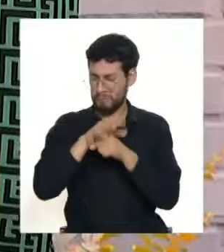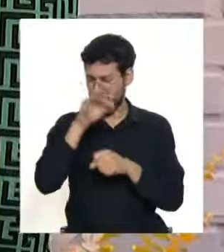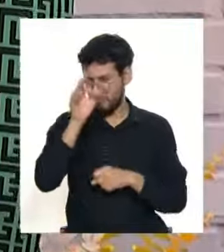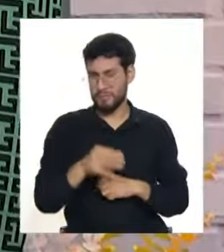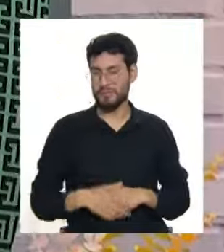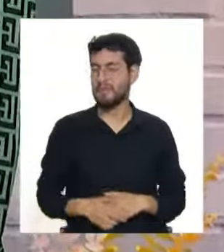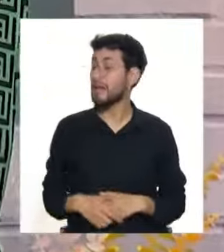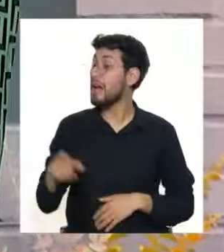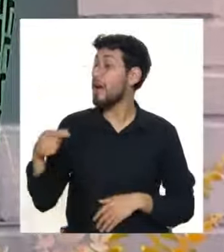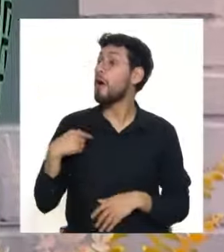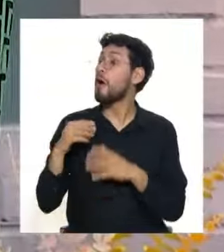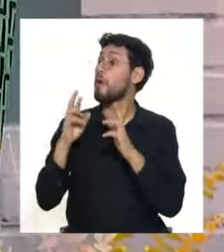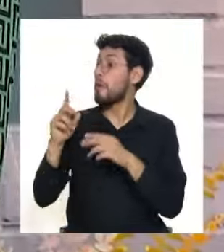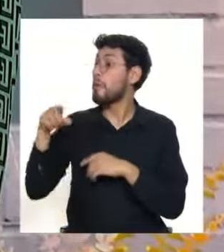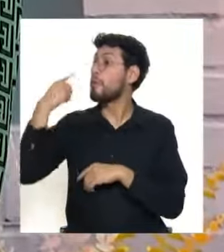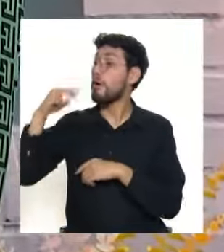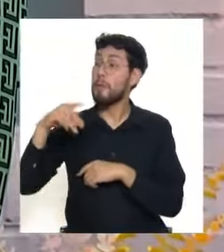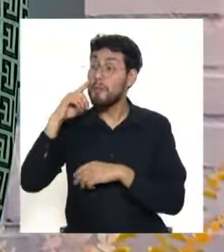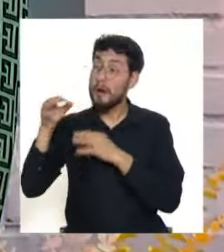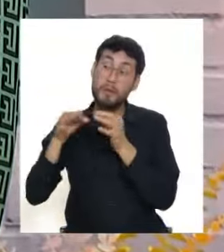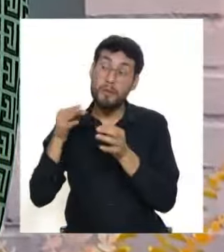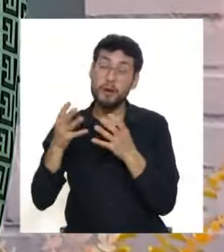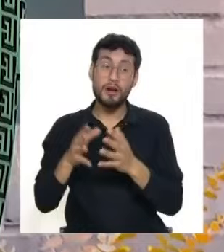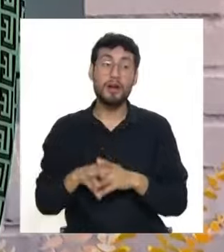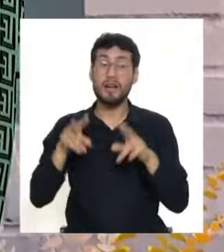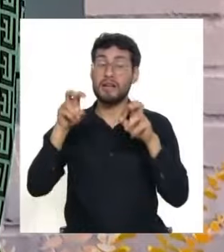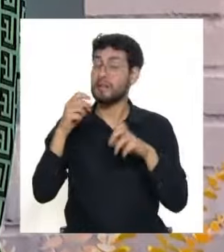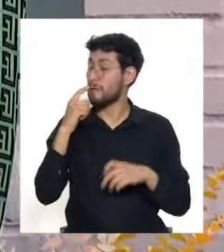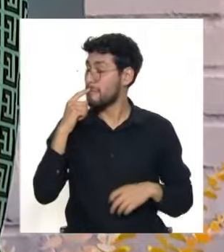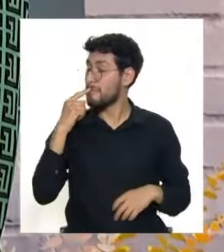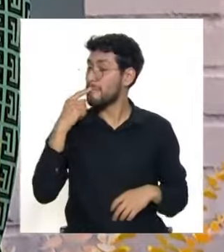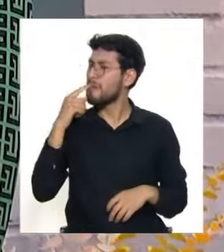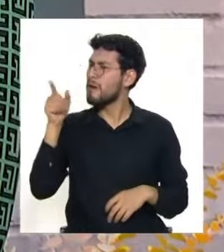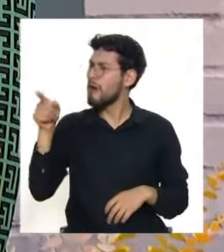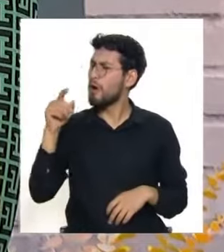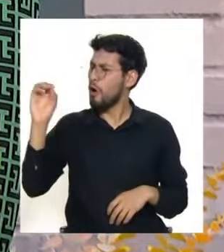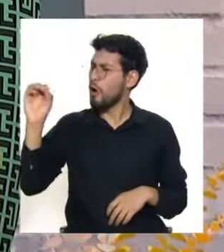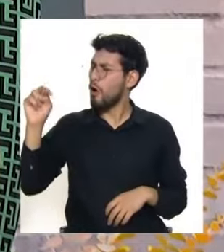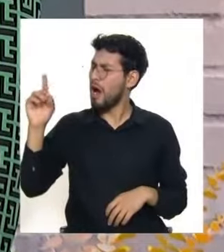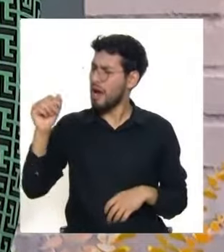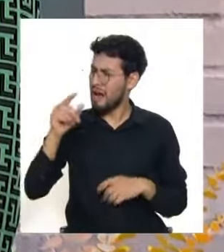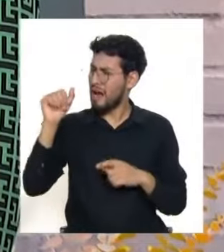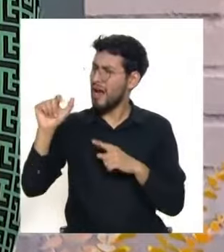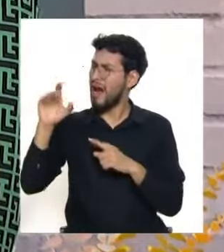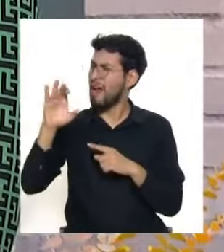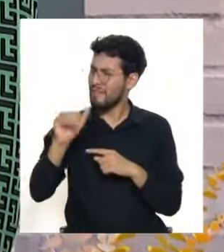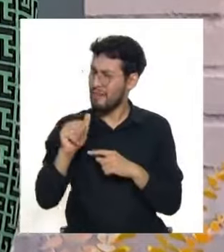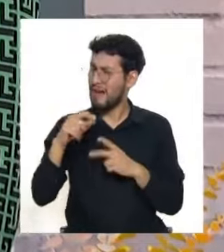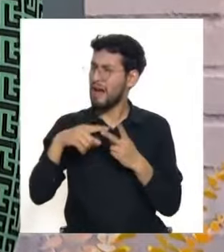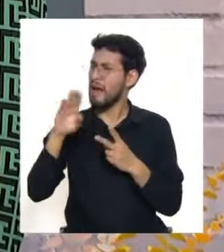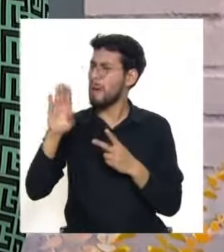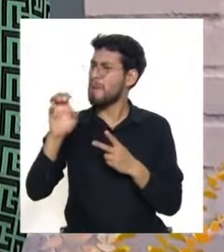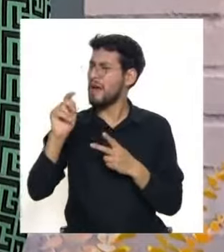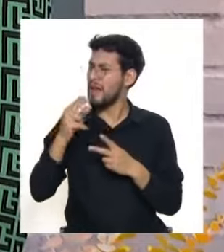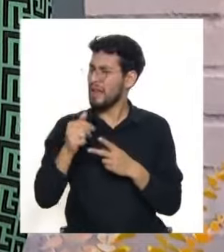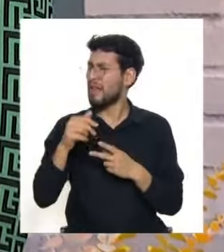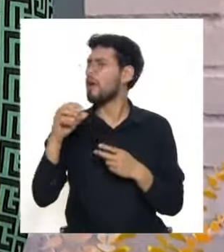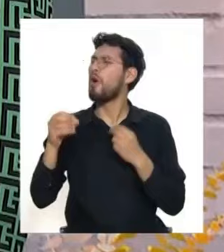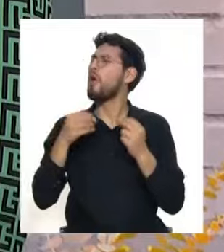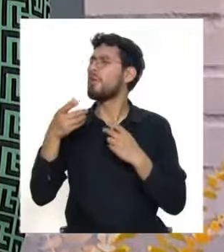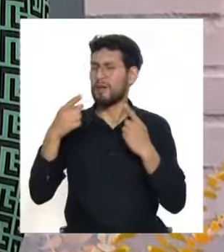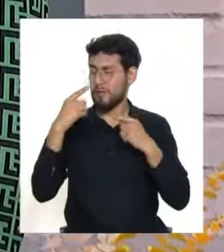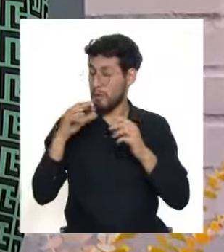próximo miércoles que vengas te tomes unos minutos para explicarnos lo de las ondas, esta alfa, beta, cómo llegar a esas ondas